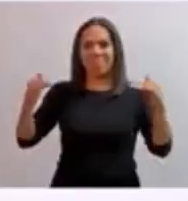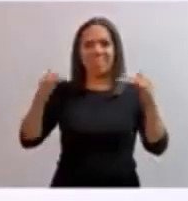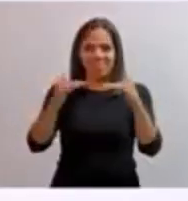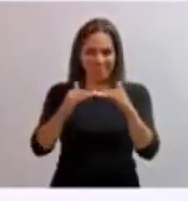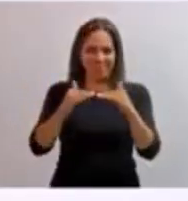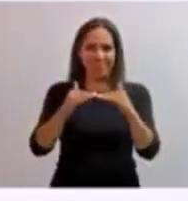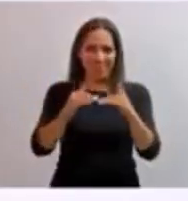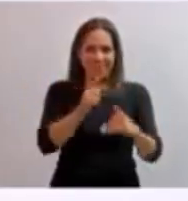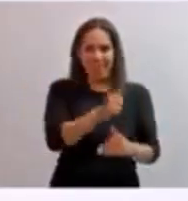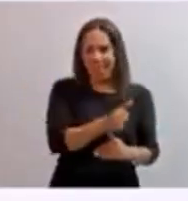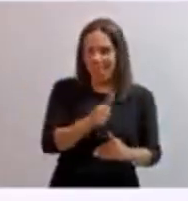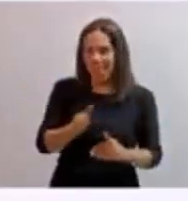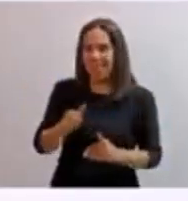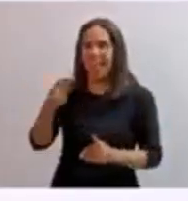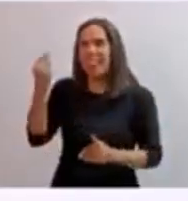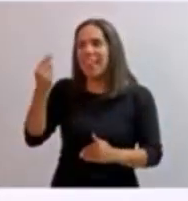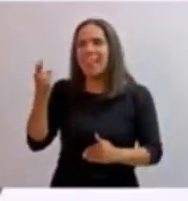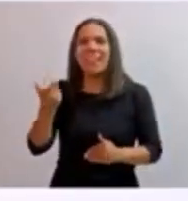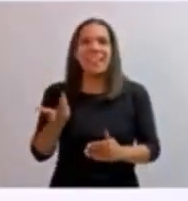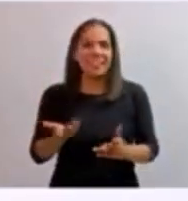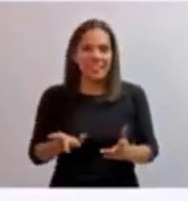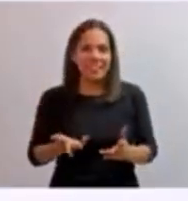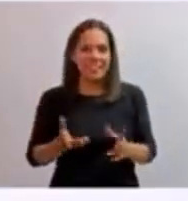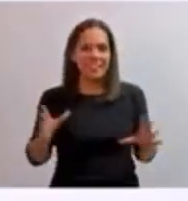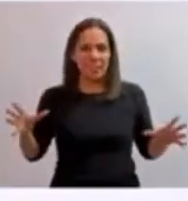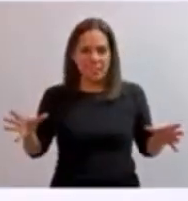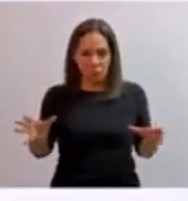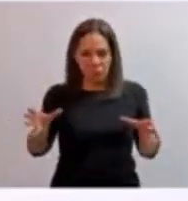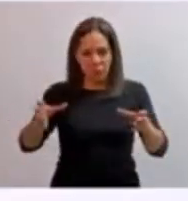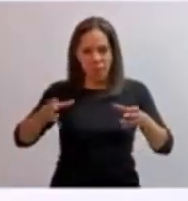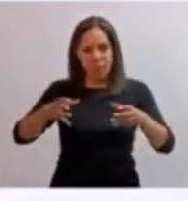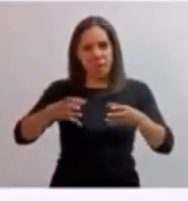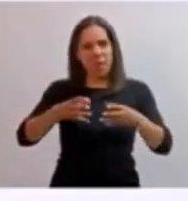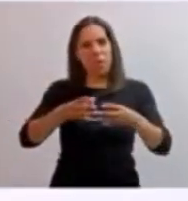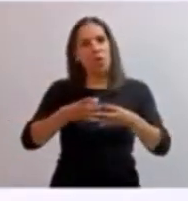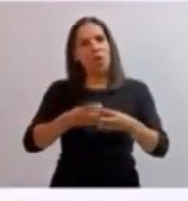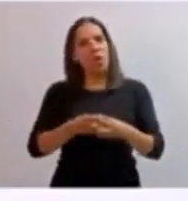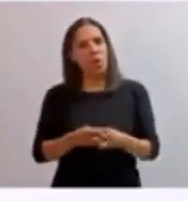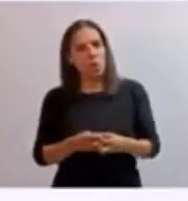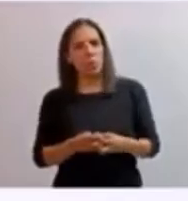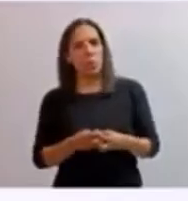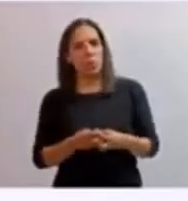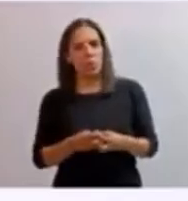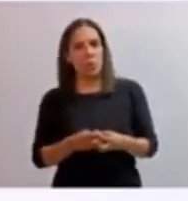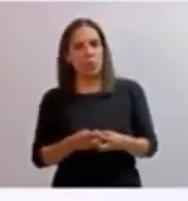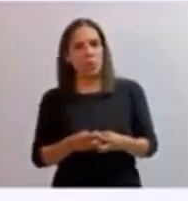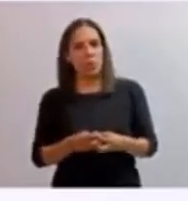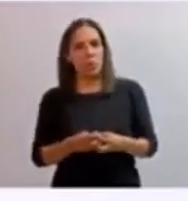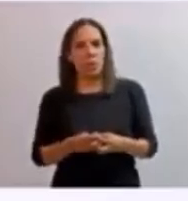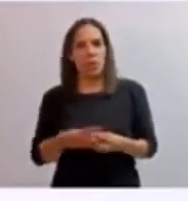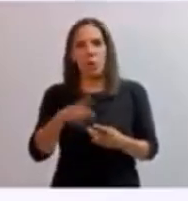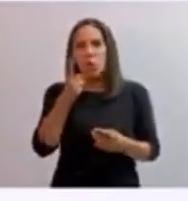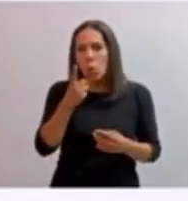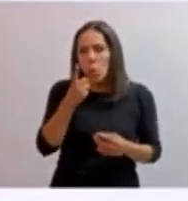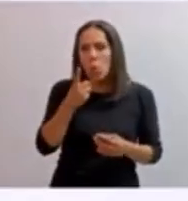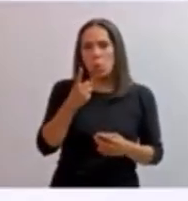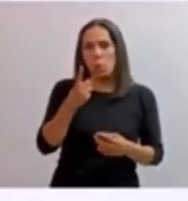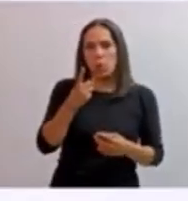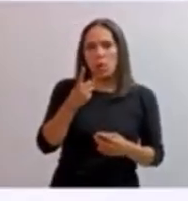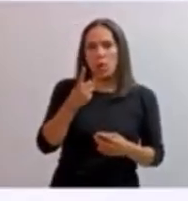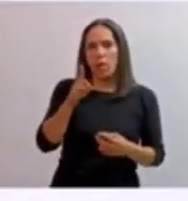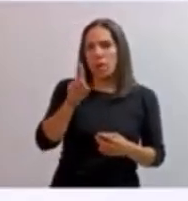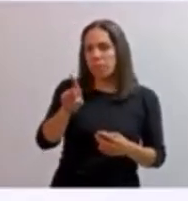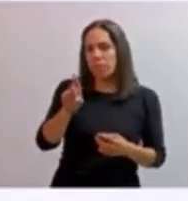nuestros docentes, pero dijeron, en esta parte hay una necesidad específica del